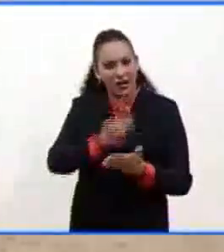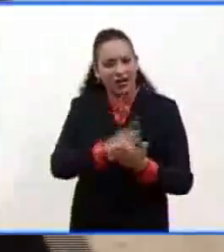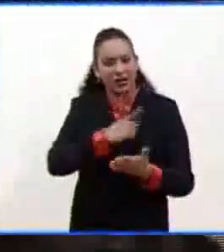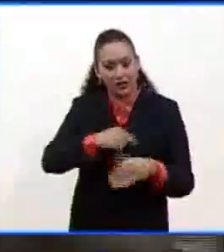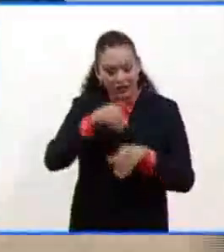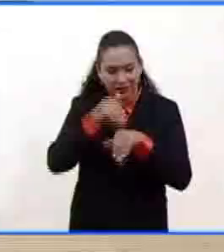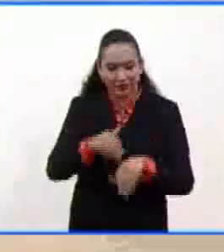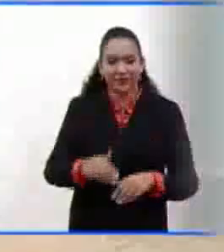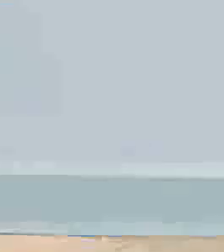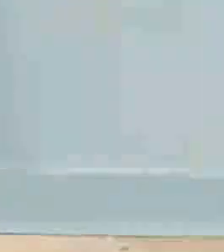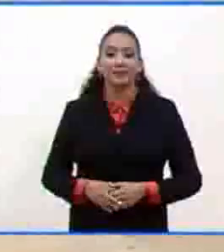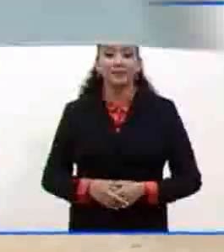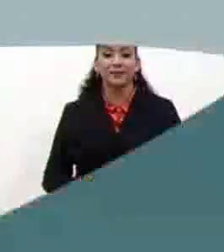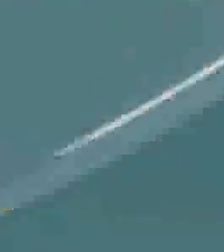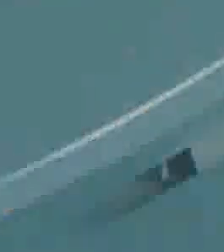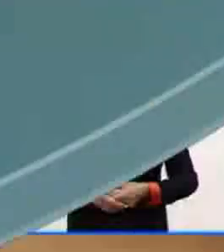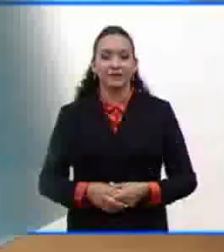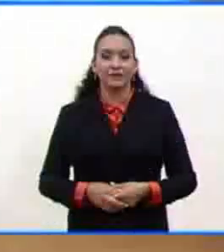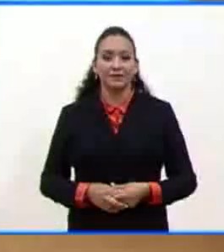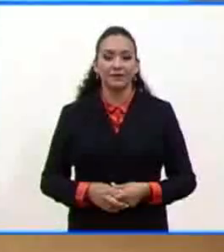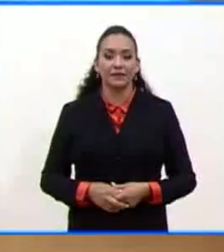aplicables.